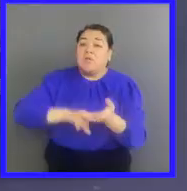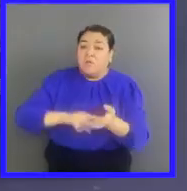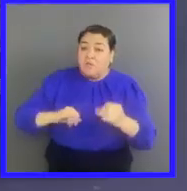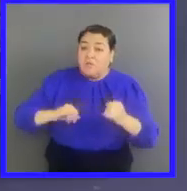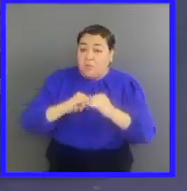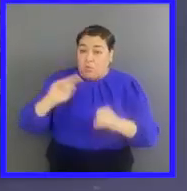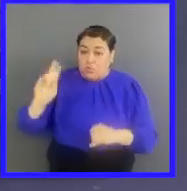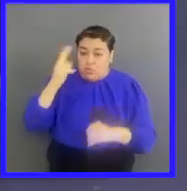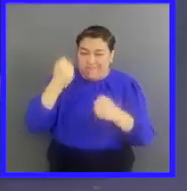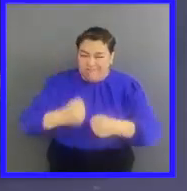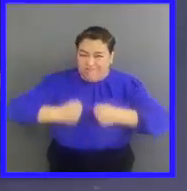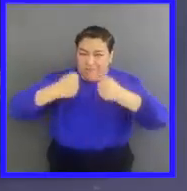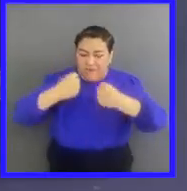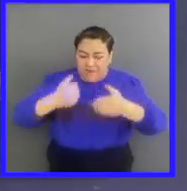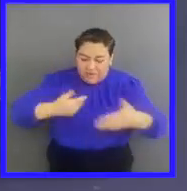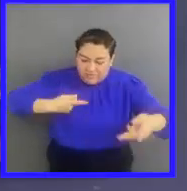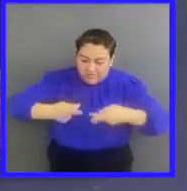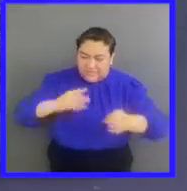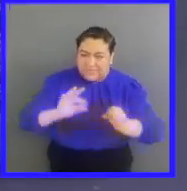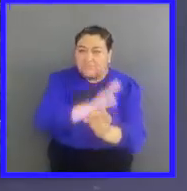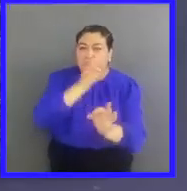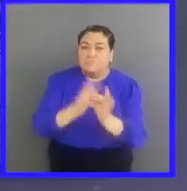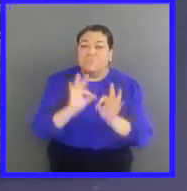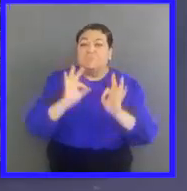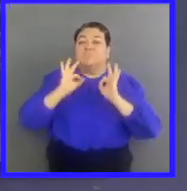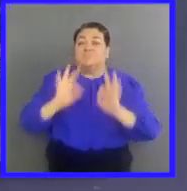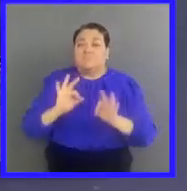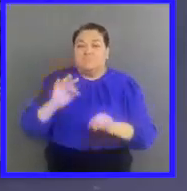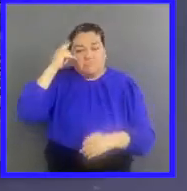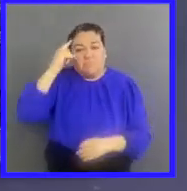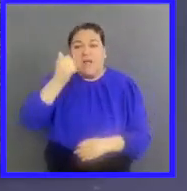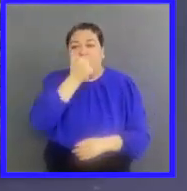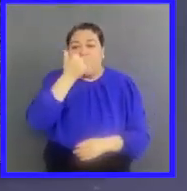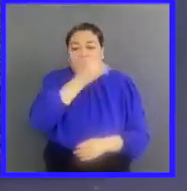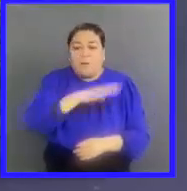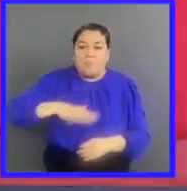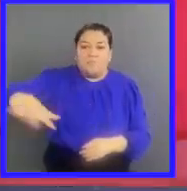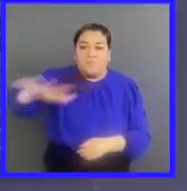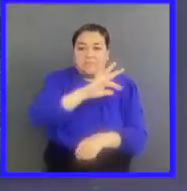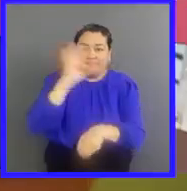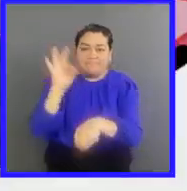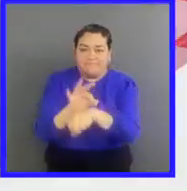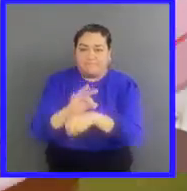planeación estratégica por el bien de los jóvenes.